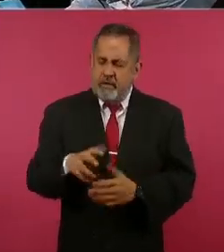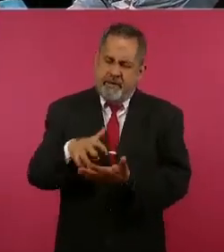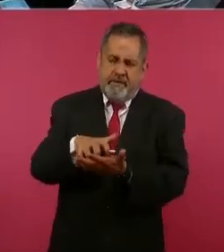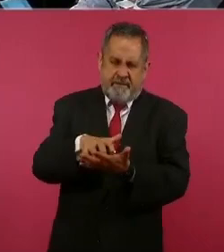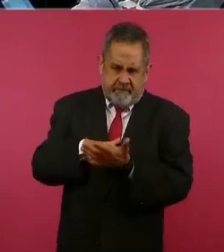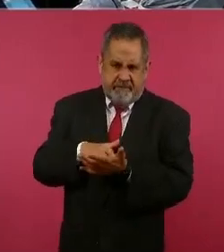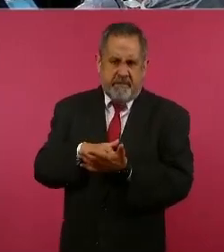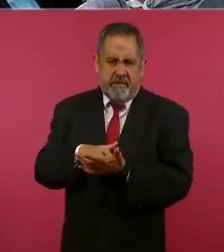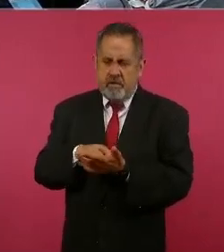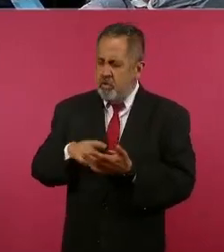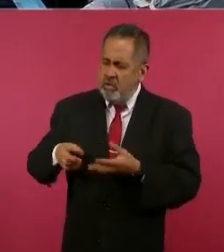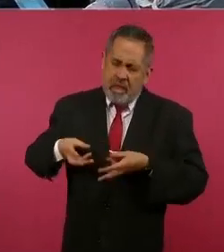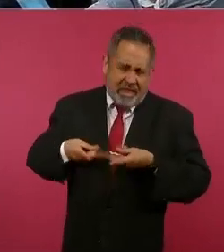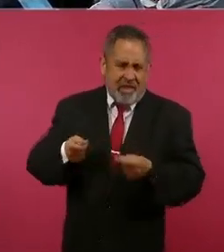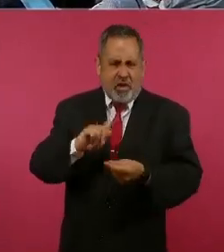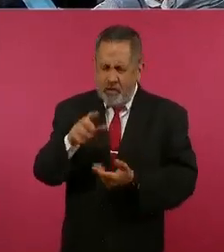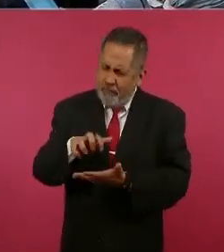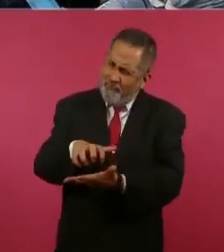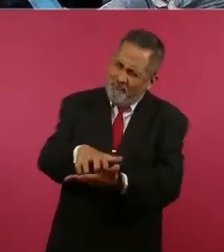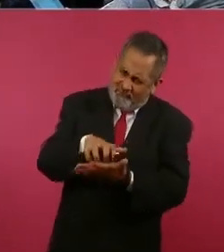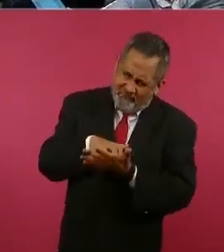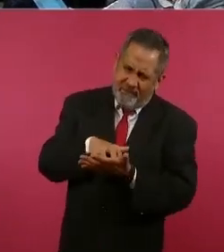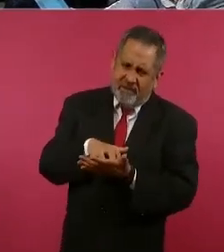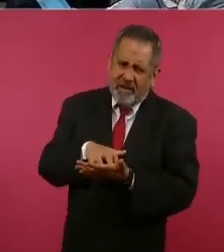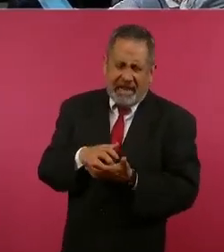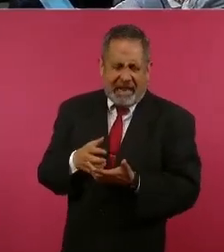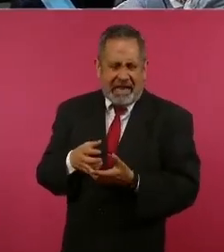austeridad republicana.